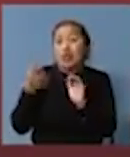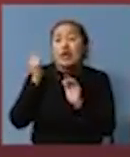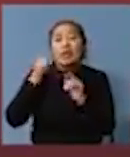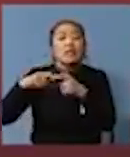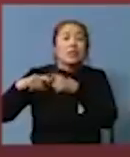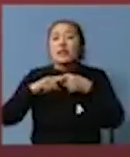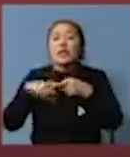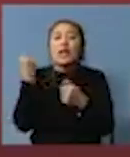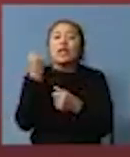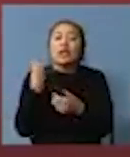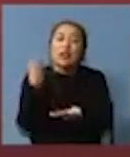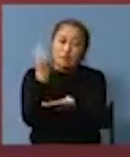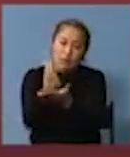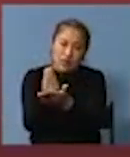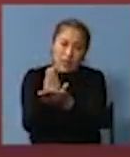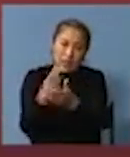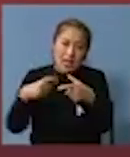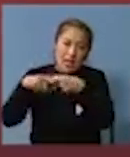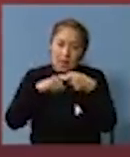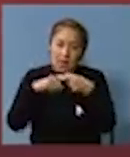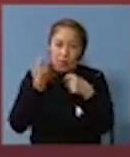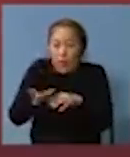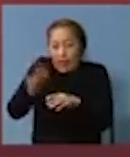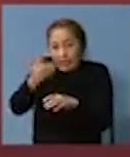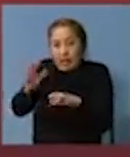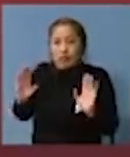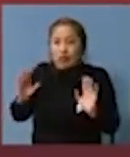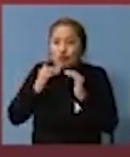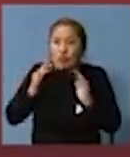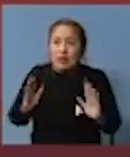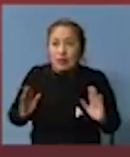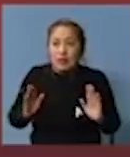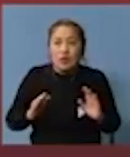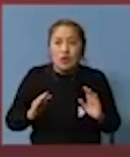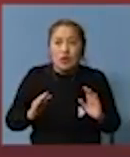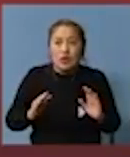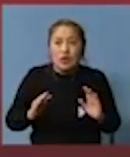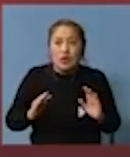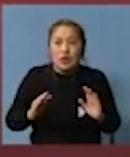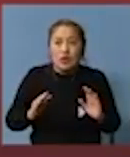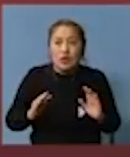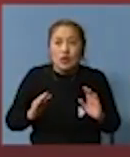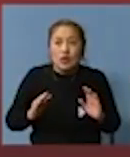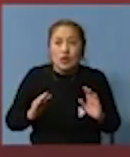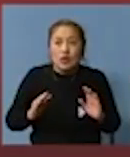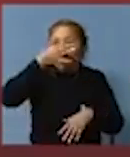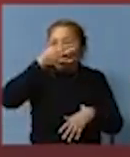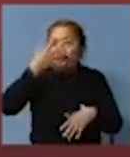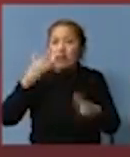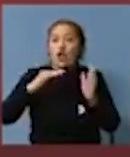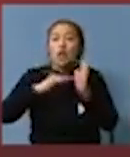A camionero. Sí. De atrás, por atrás, ¿quién puede estar casa? No sé. Pero por supuesto, estamos hablando de más de 25